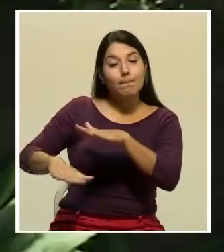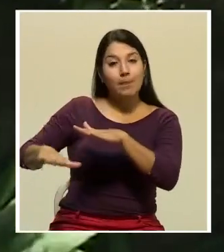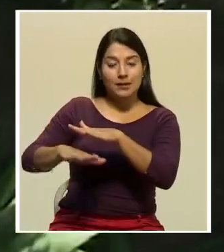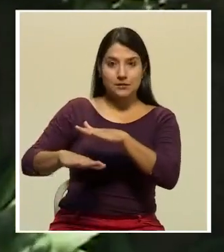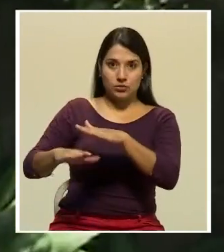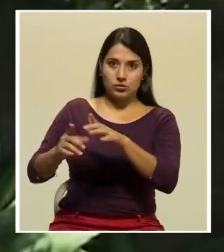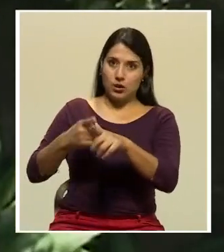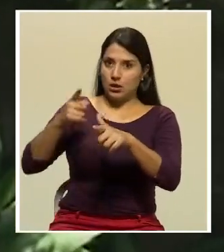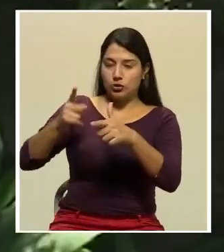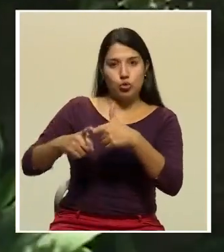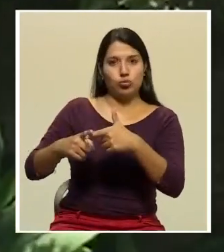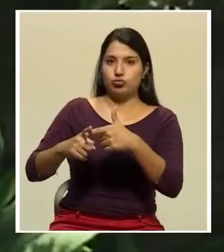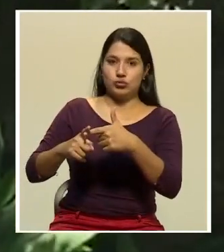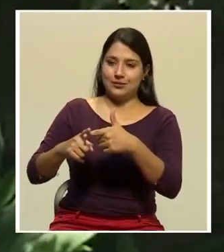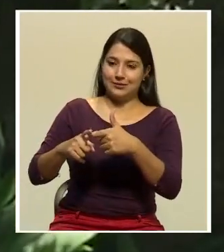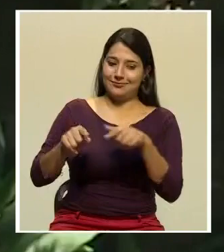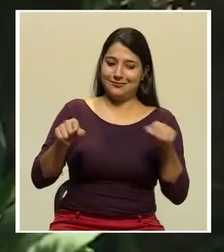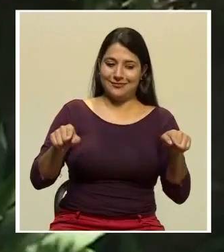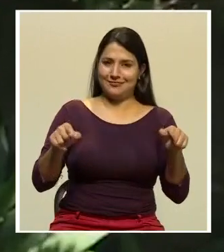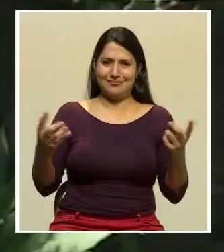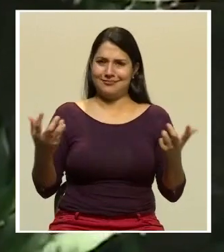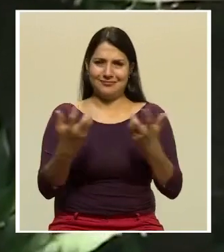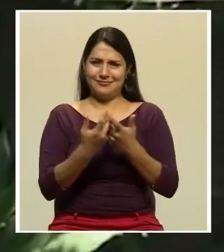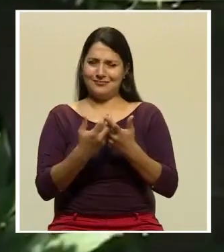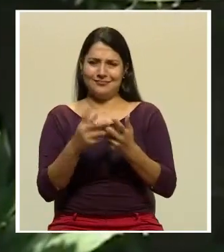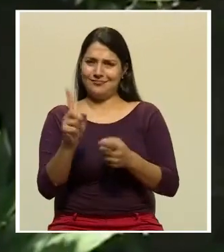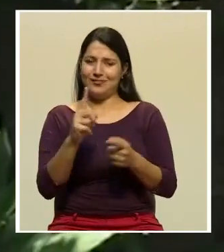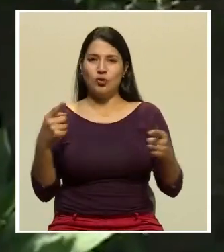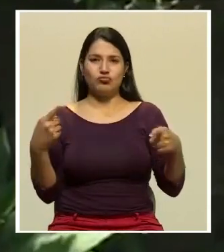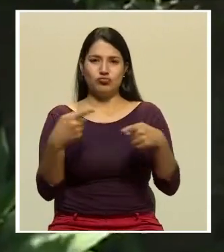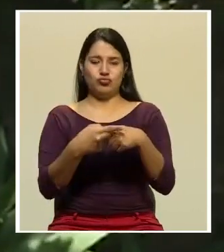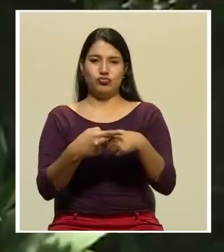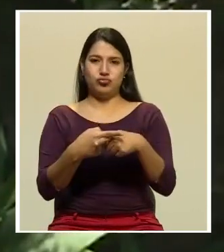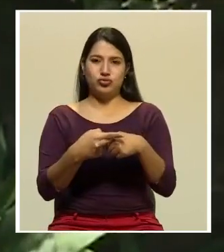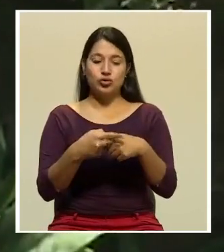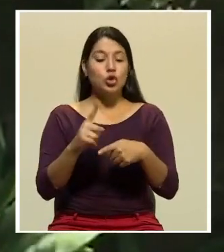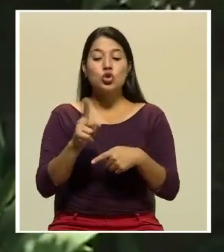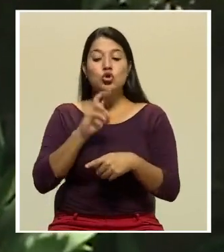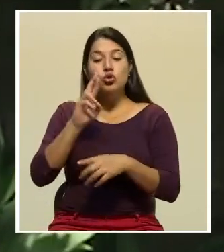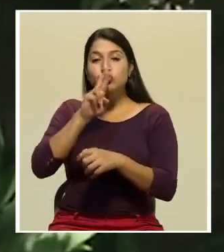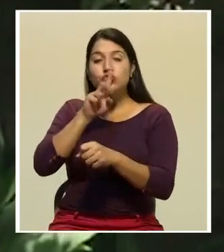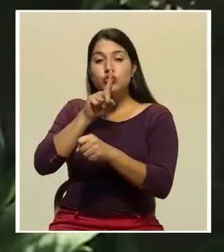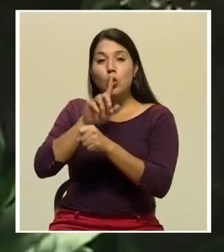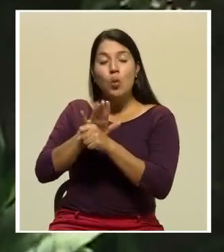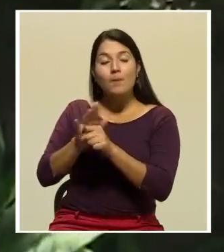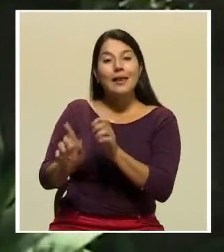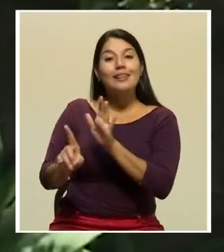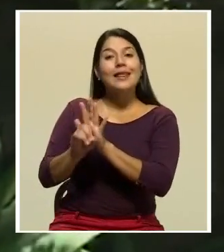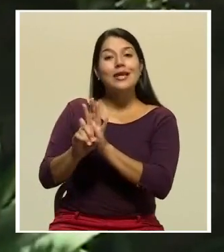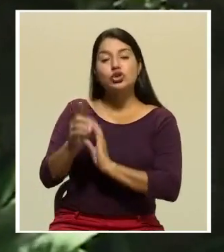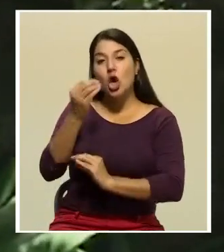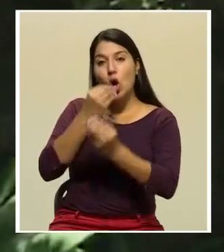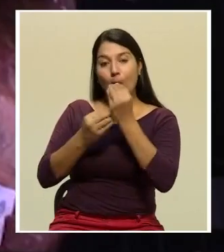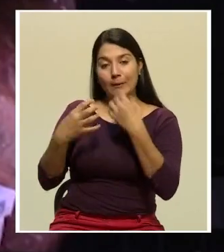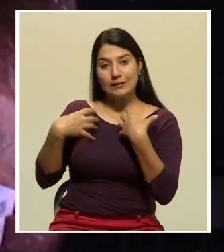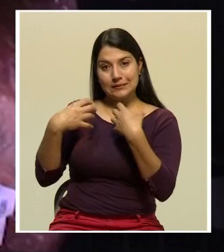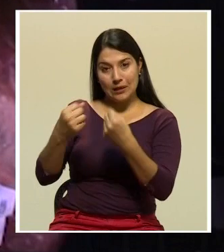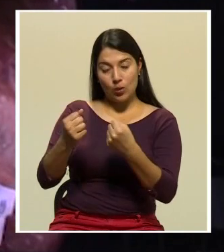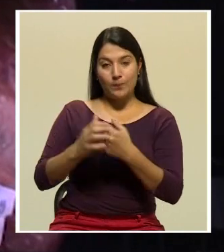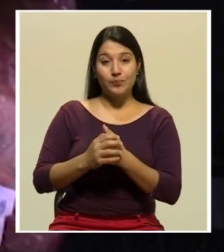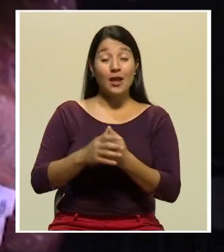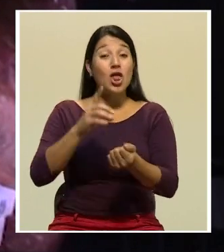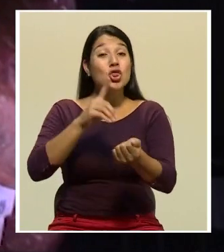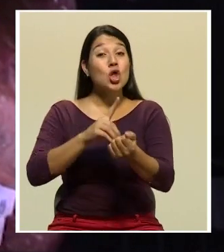pues acciones totalmente contrarias a lo que establece este derecho a una alimentación saludable. La